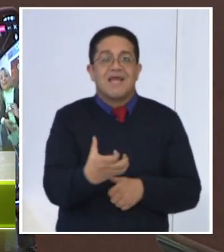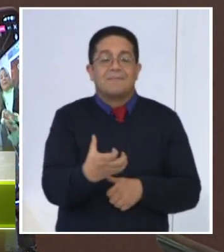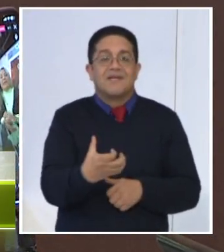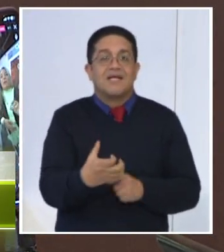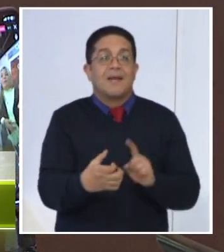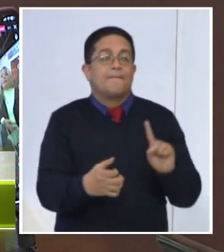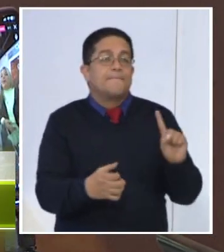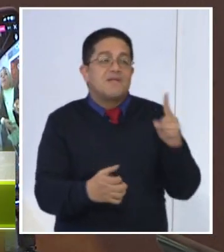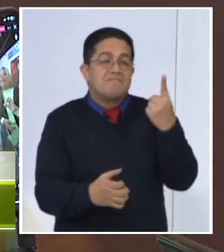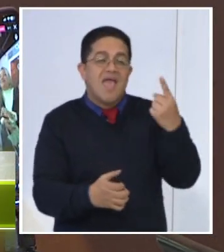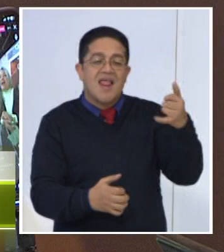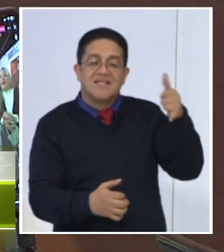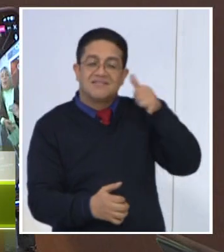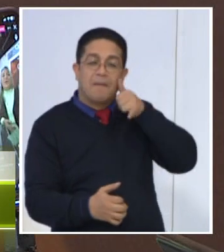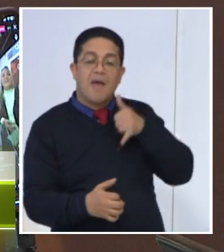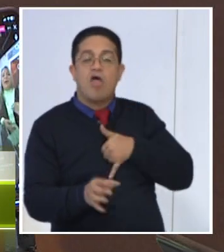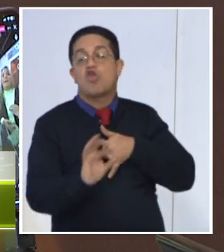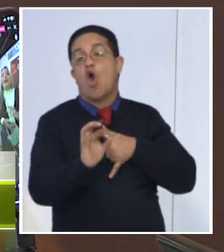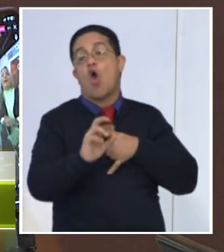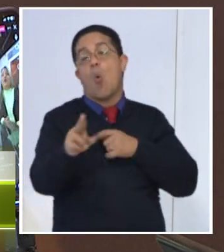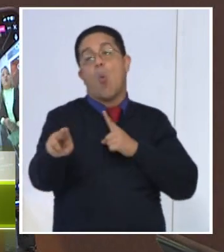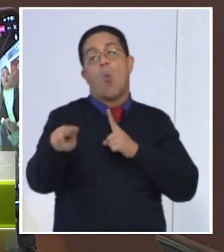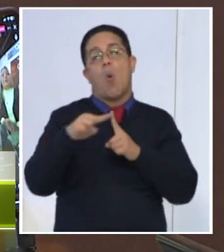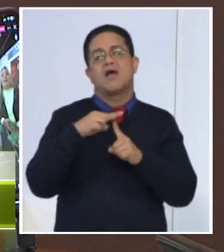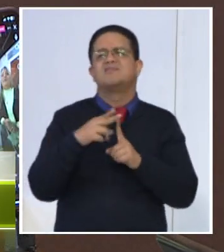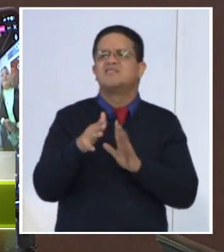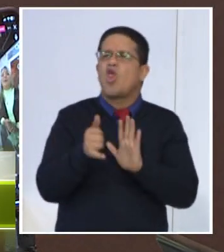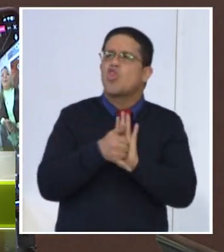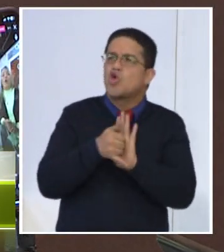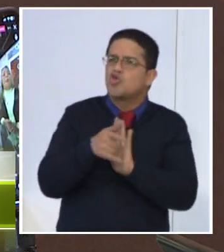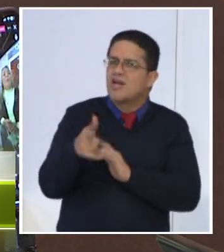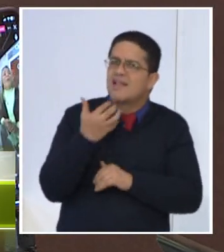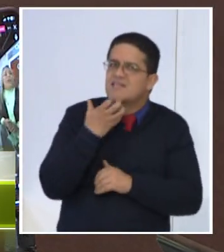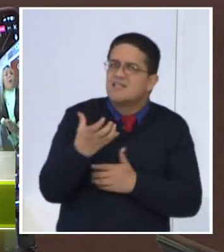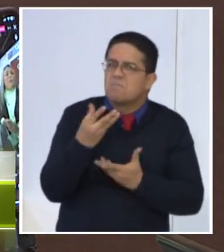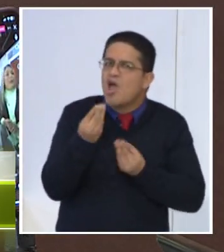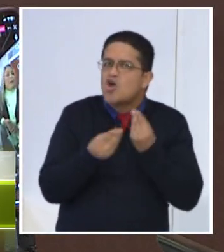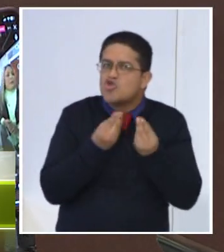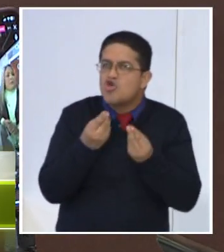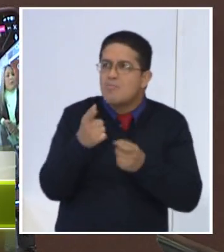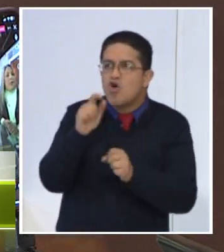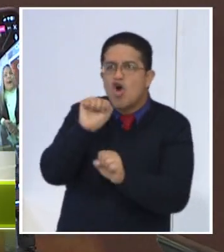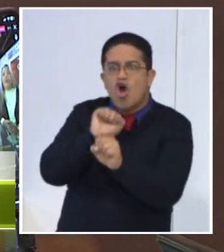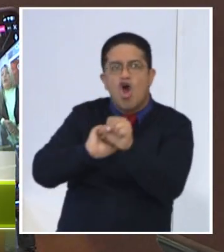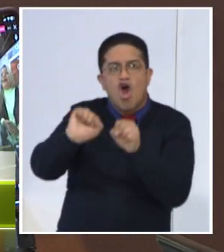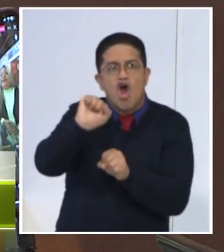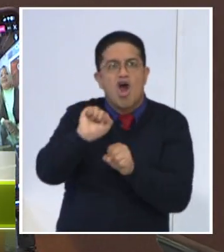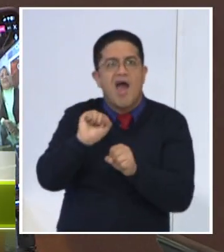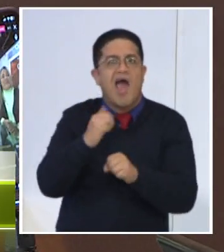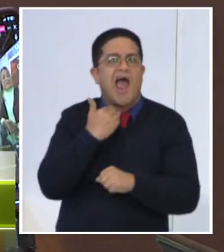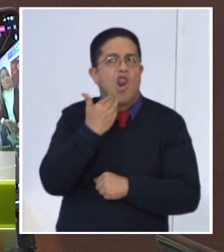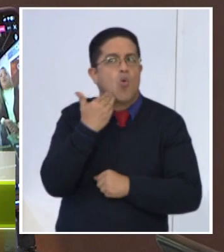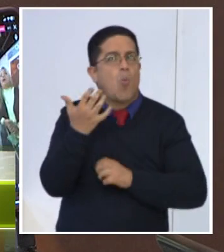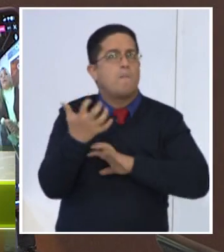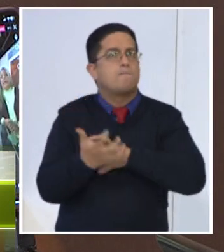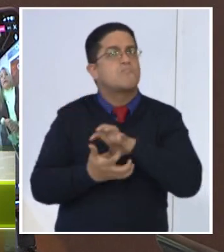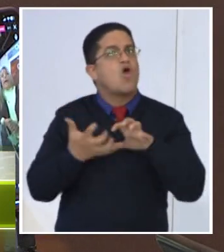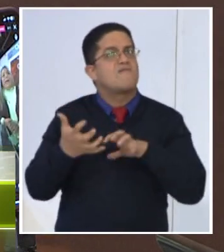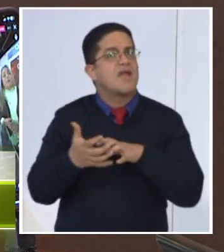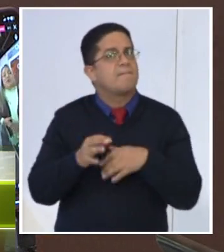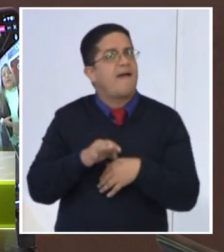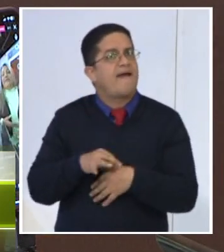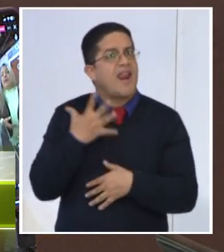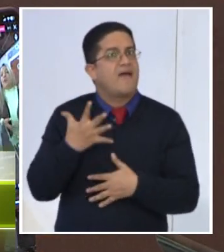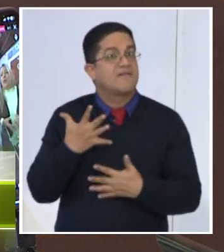primera llamada o el primer mensaje o WhatsApp es: doctora, viene diciembre, ¿cómo podemos prevenir alguna crisis? Sí. Y